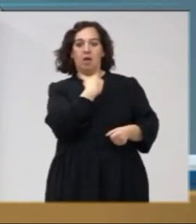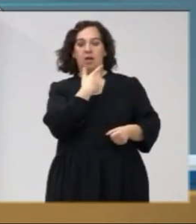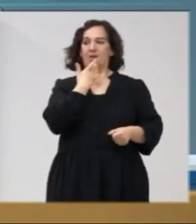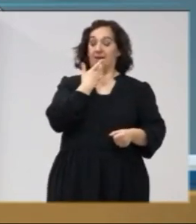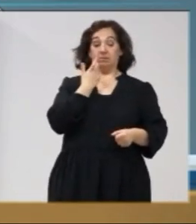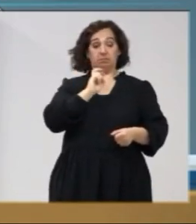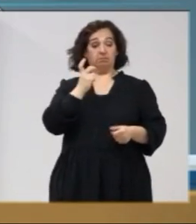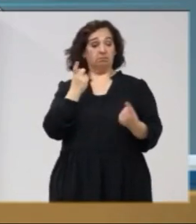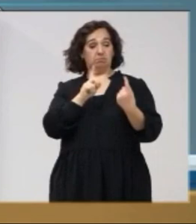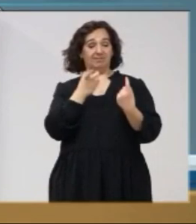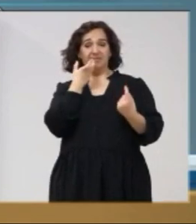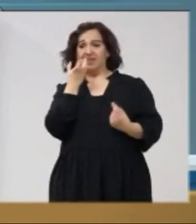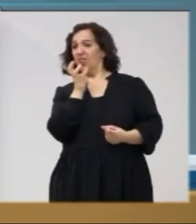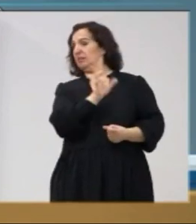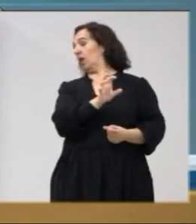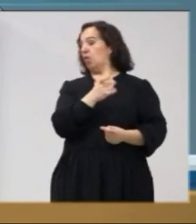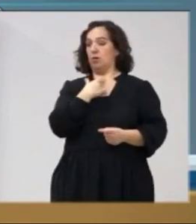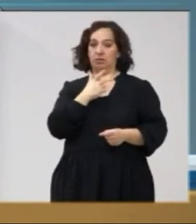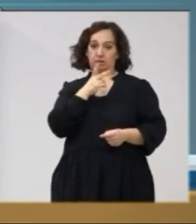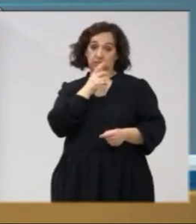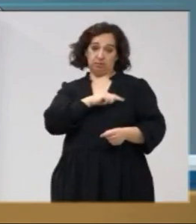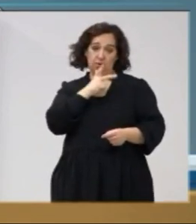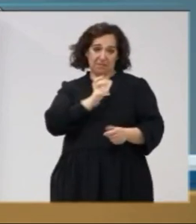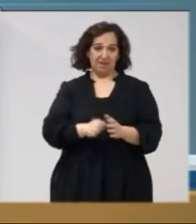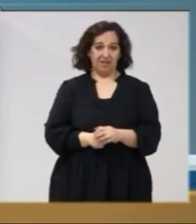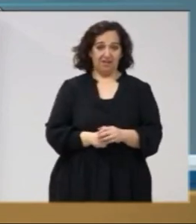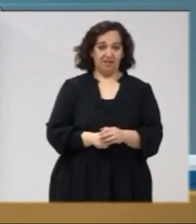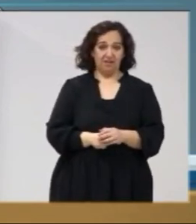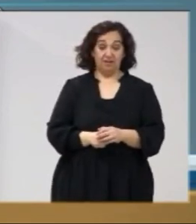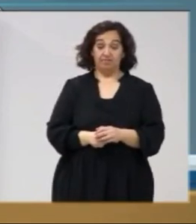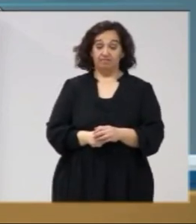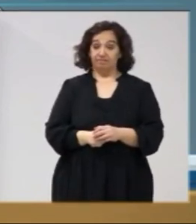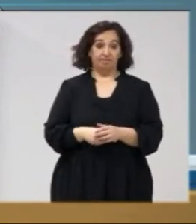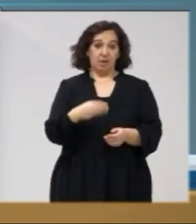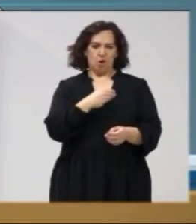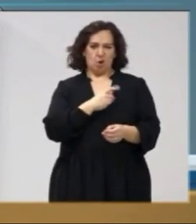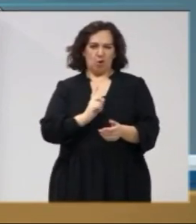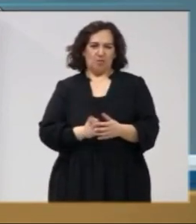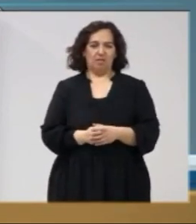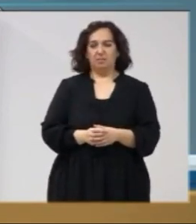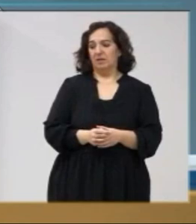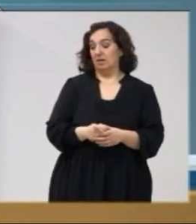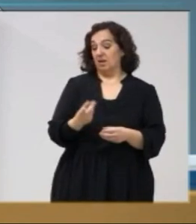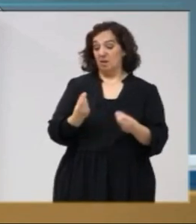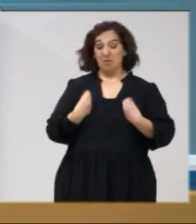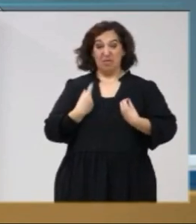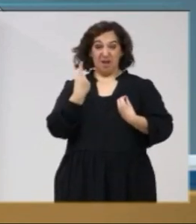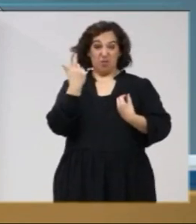el desprecio es terrible. No merece la pena para una vida que